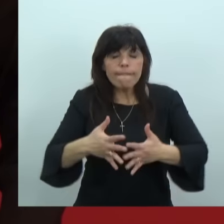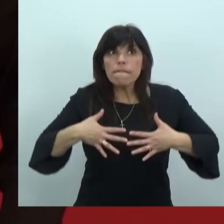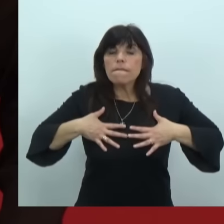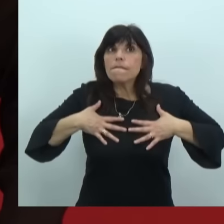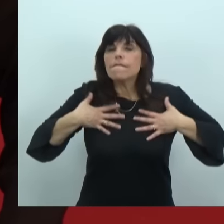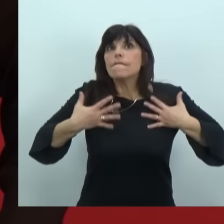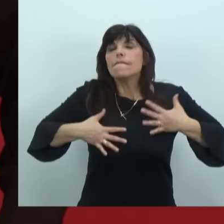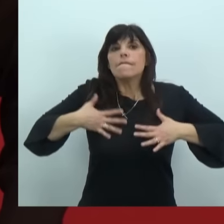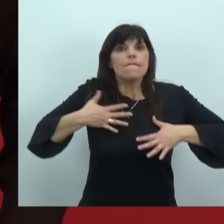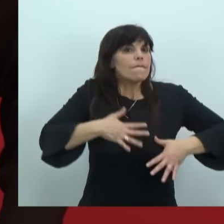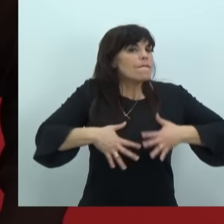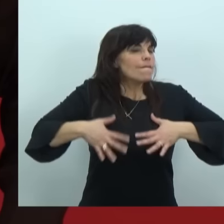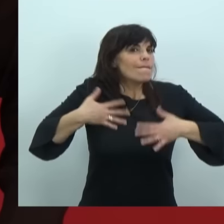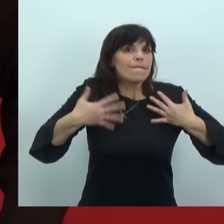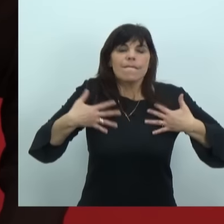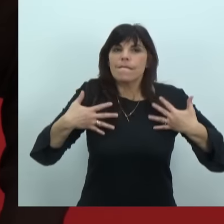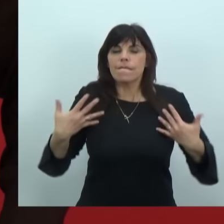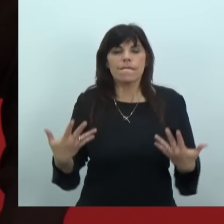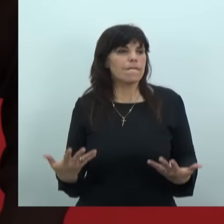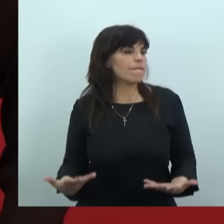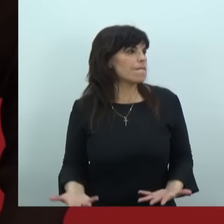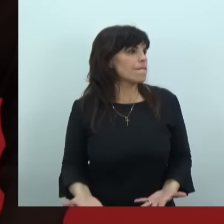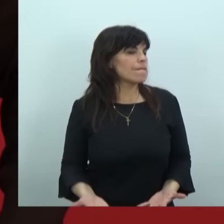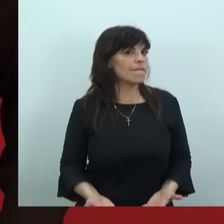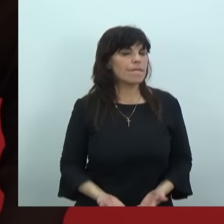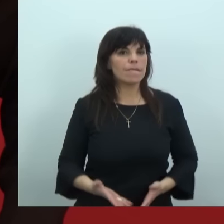es alentativa, te protege, te mantiene fresco